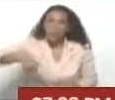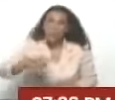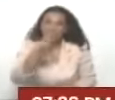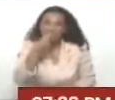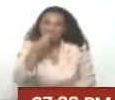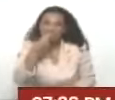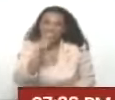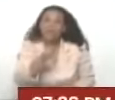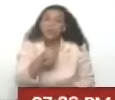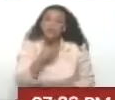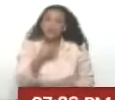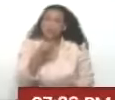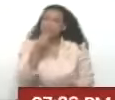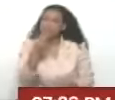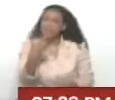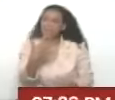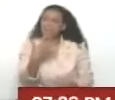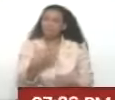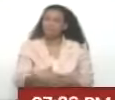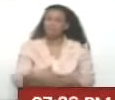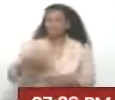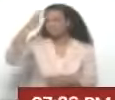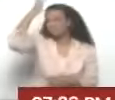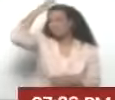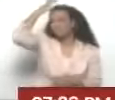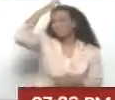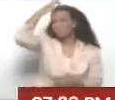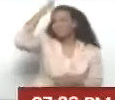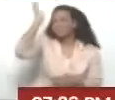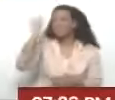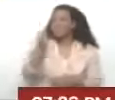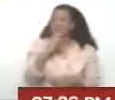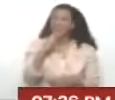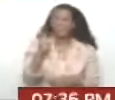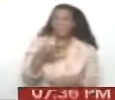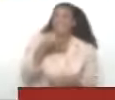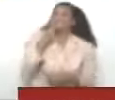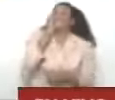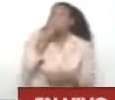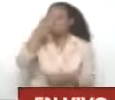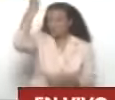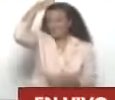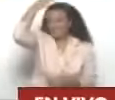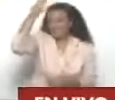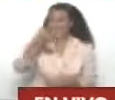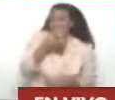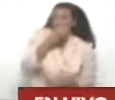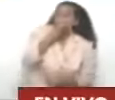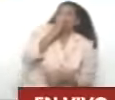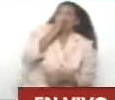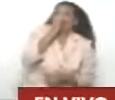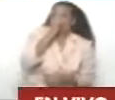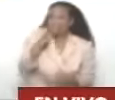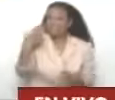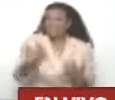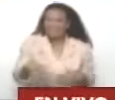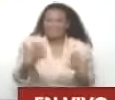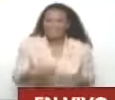gustó, verdad? No, sí, está buenísimo. En serio, que sí. Sí, está buenísimo. Está buenísimo.